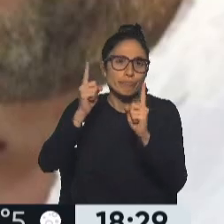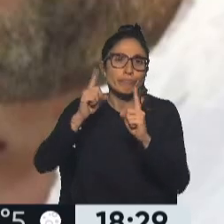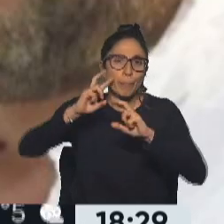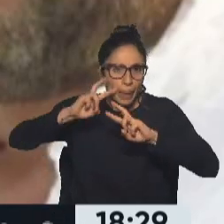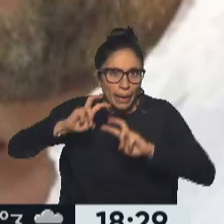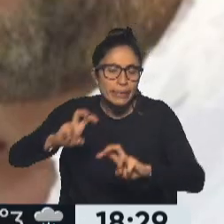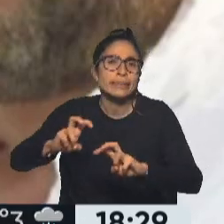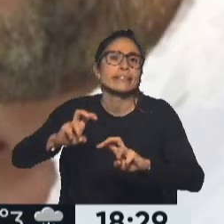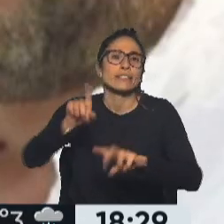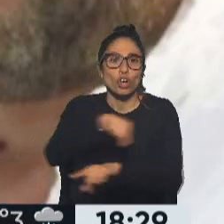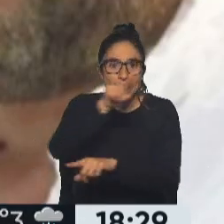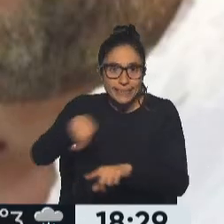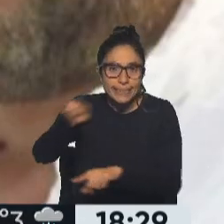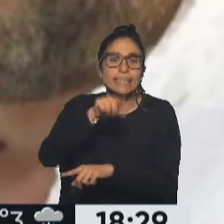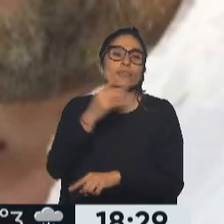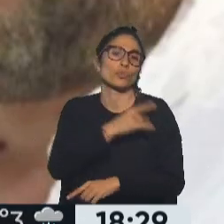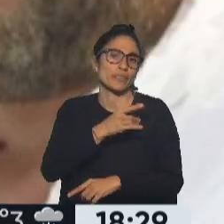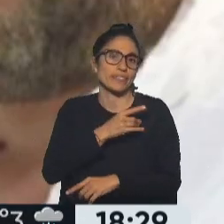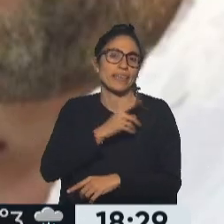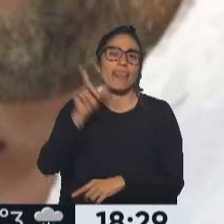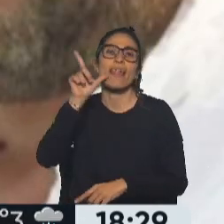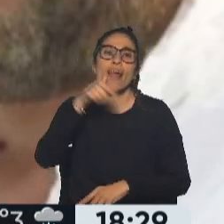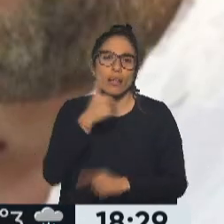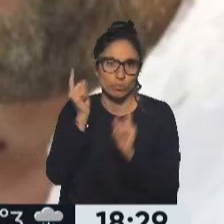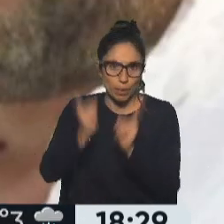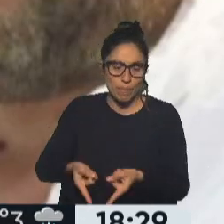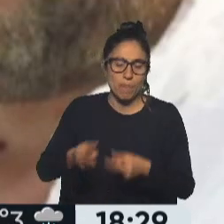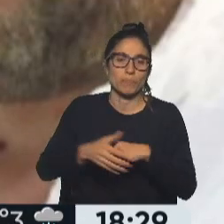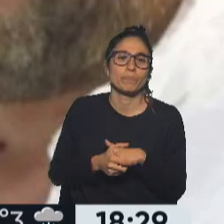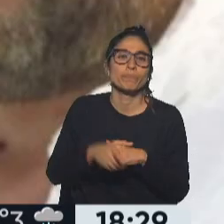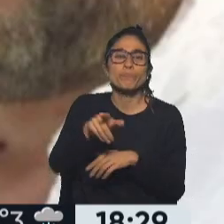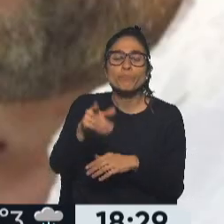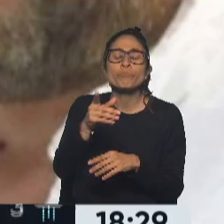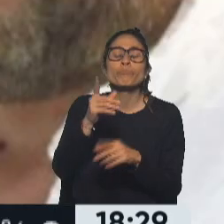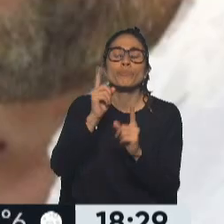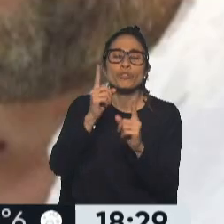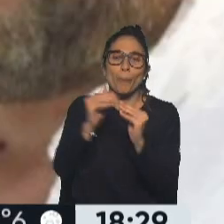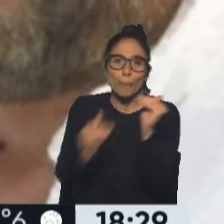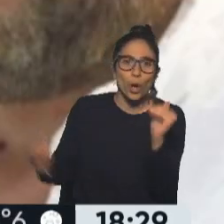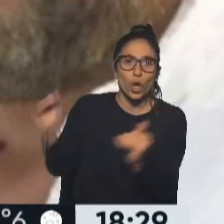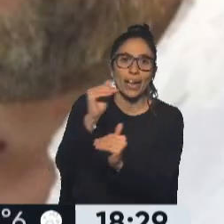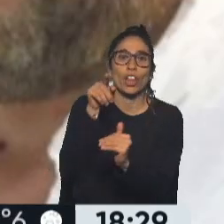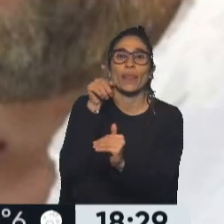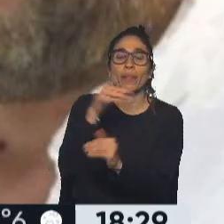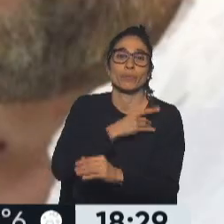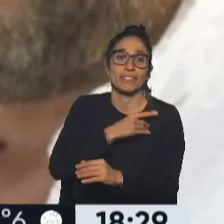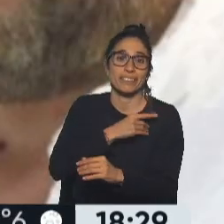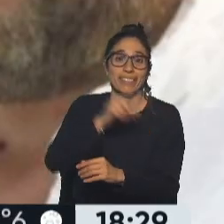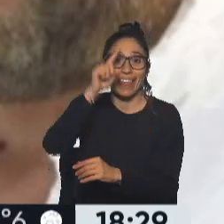Nacional de Lanús, profesor de posgrado en las Universidades Nacionales de Cuyo y la provincia de